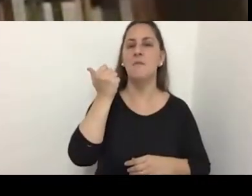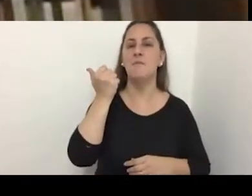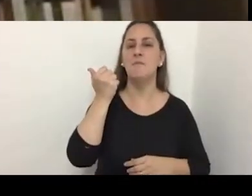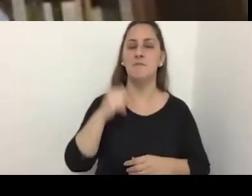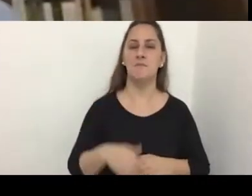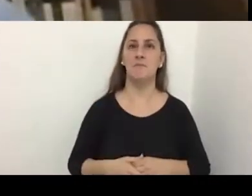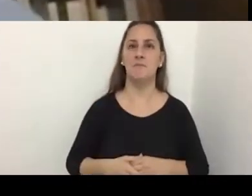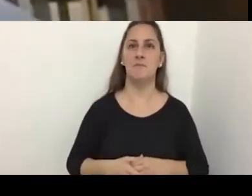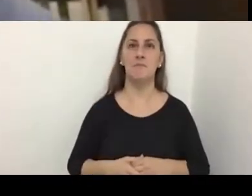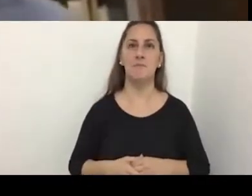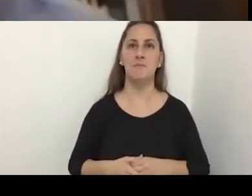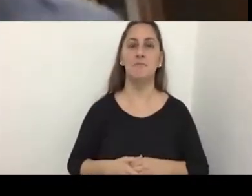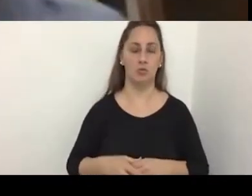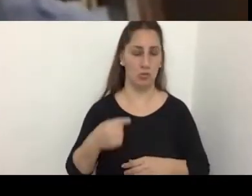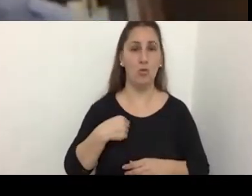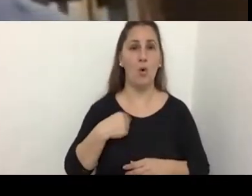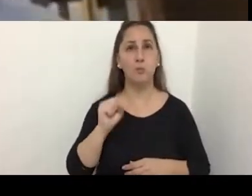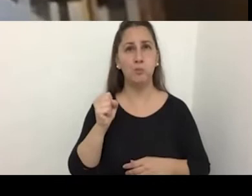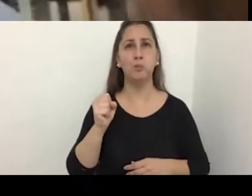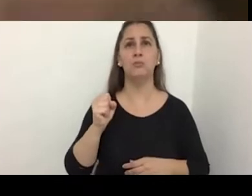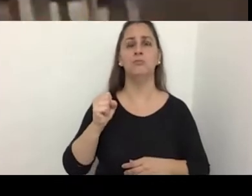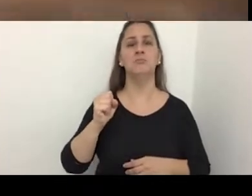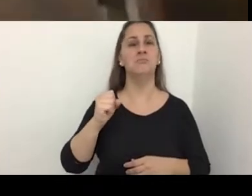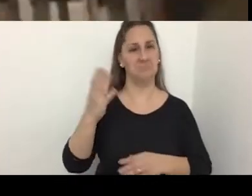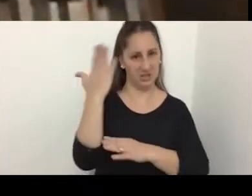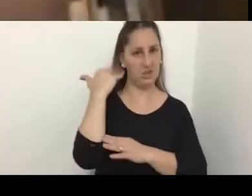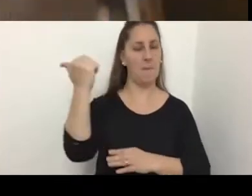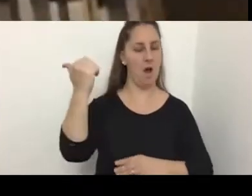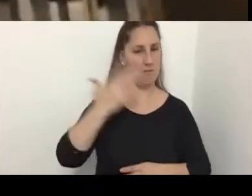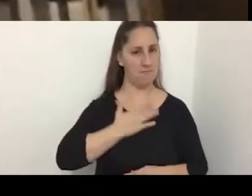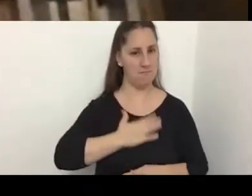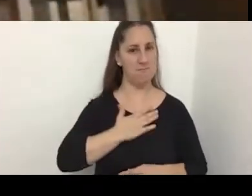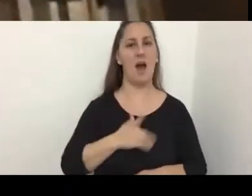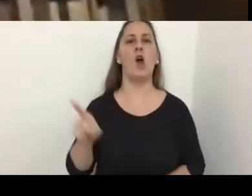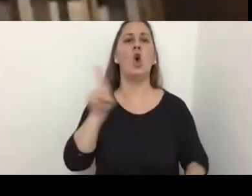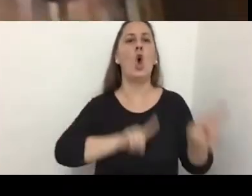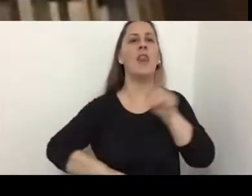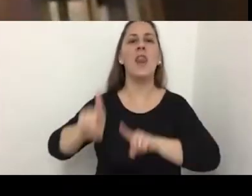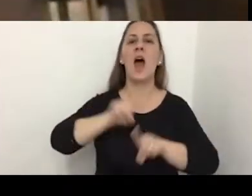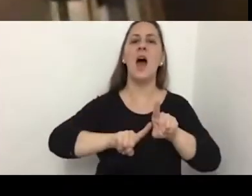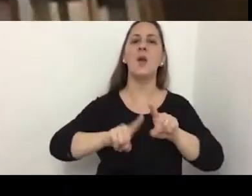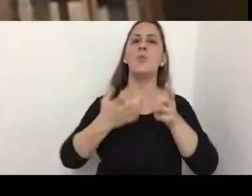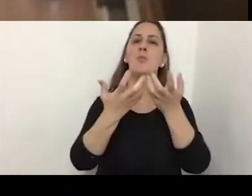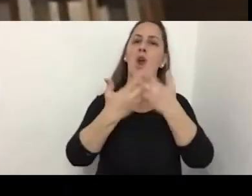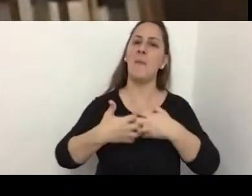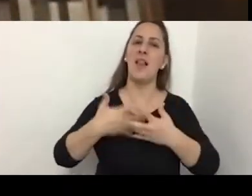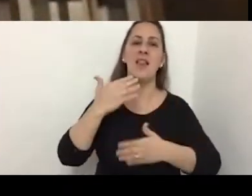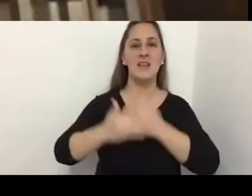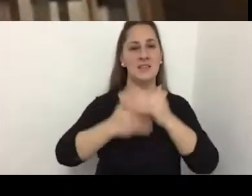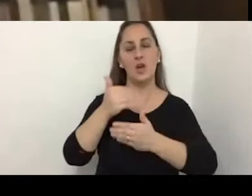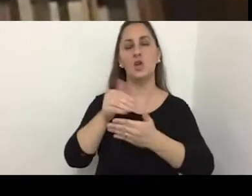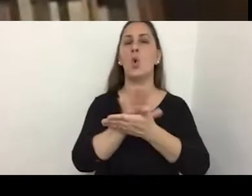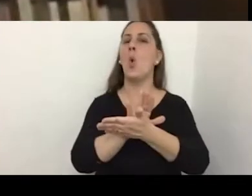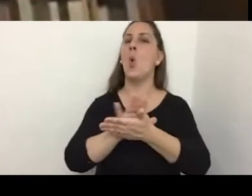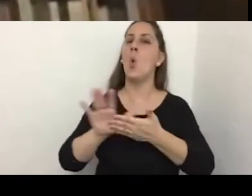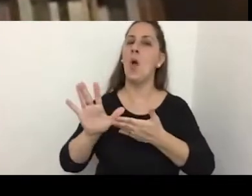tuve el gusto y el honor de ser convocado para coordinar un programa para el desarrollo de nuevos contenidos